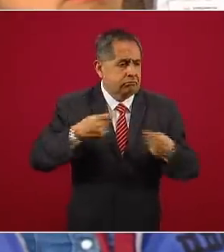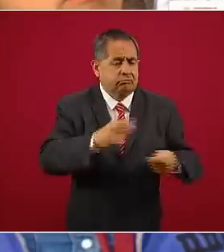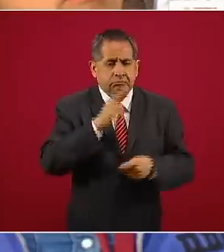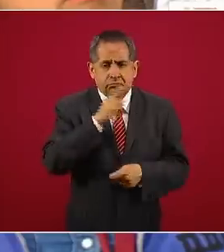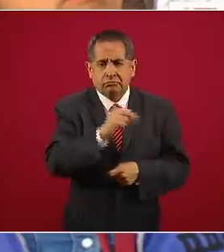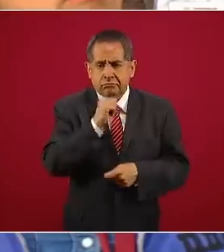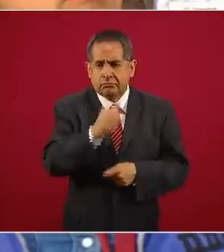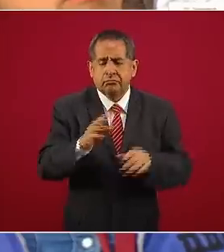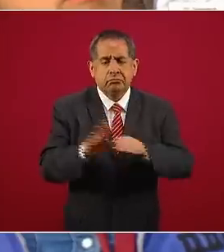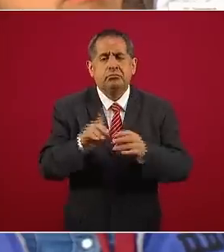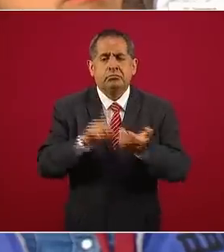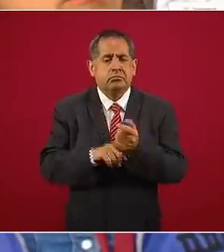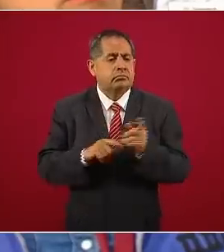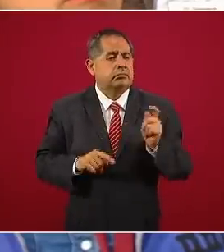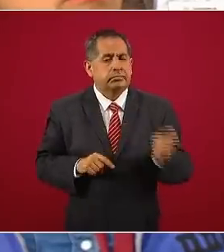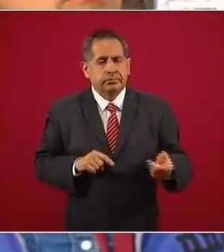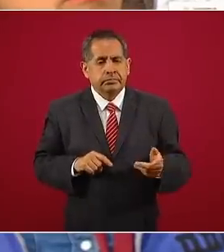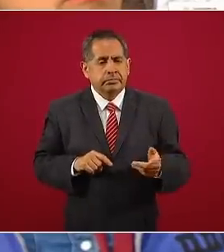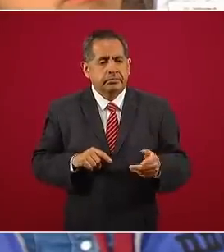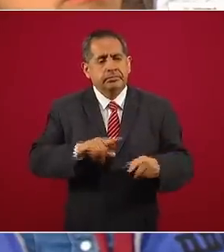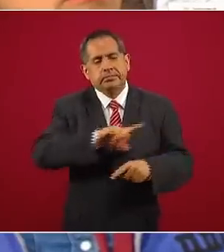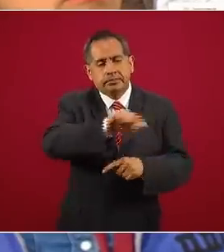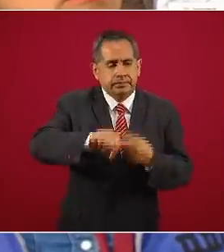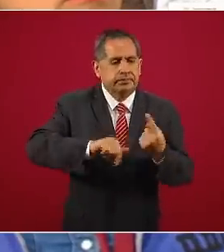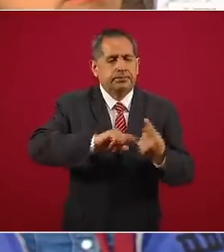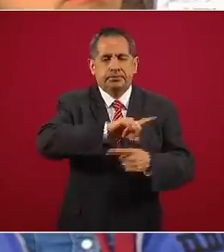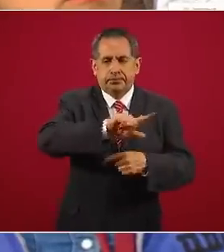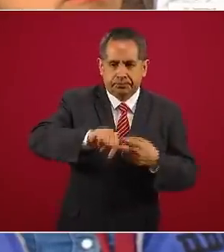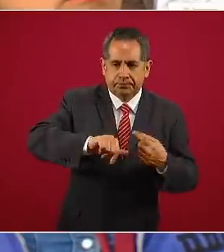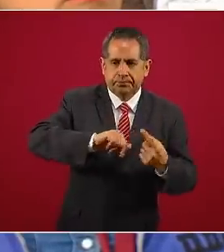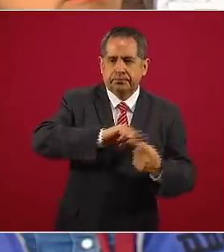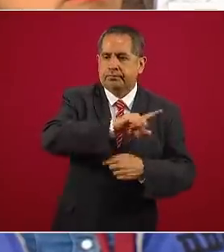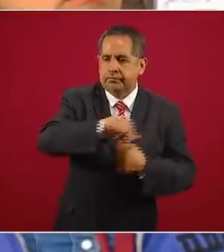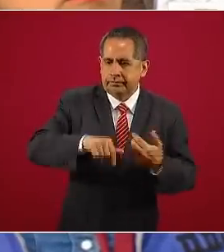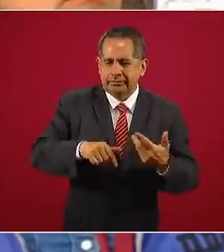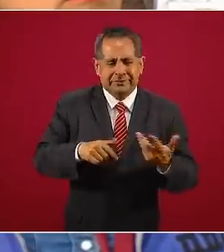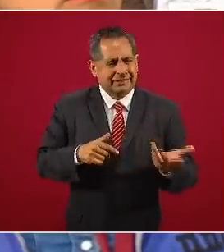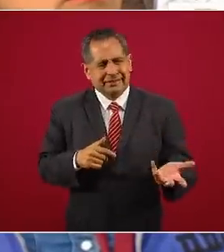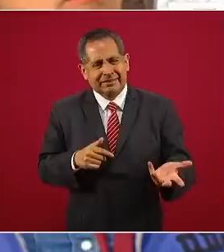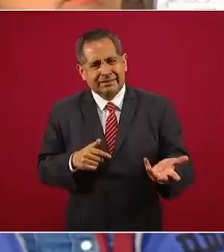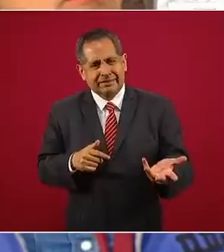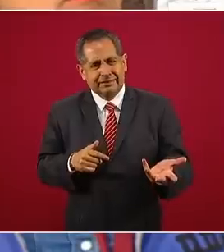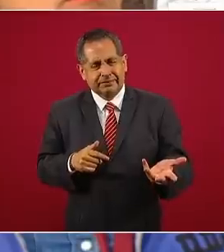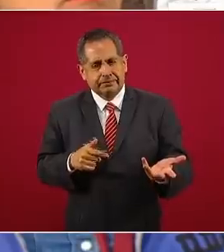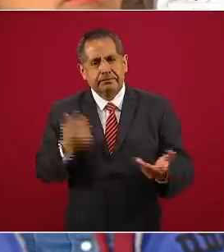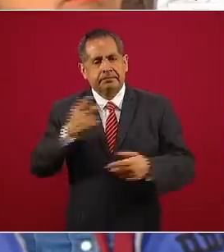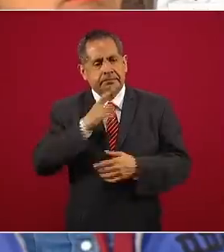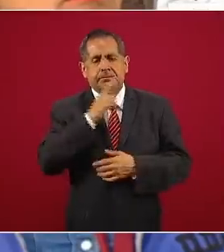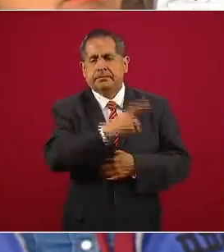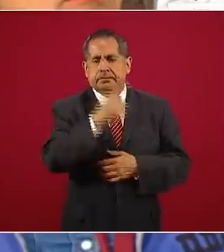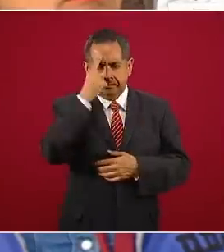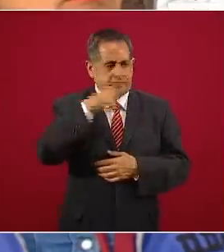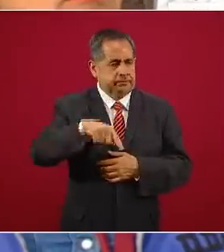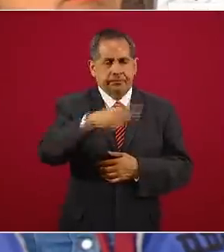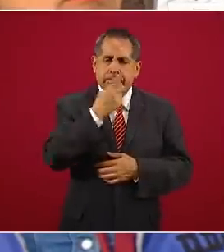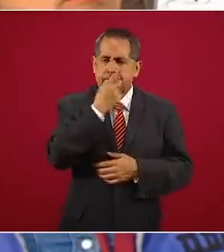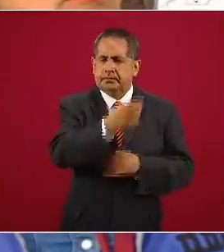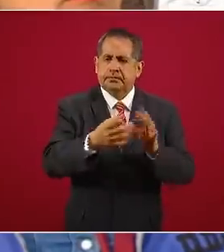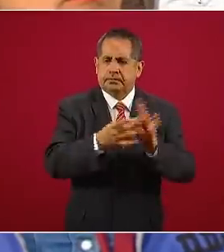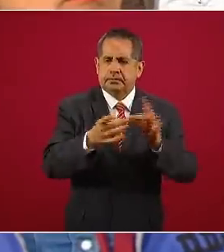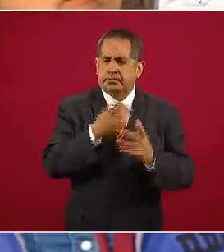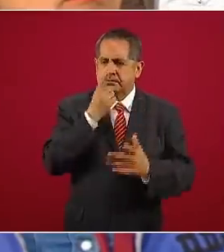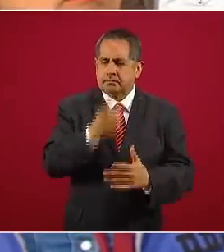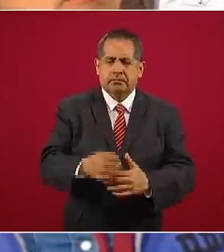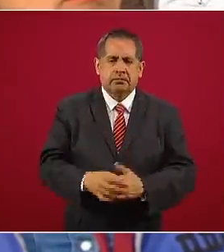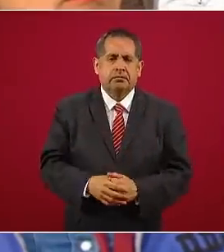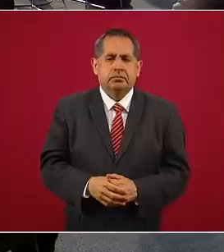y por el contrario nada más les dan vueltas y vueltas y vueltas que le dice a esas personas que están pidiendo esa liquidación